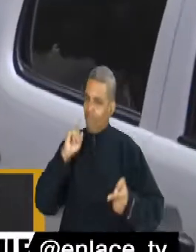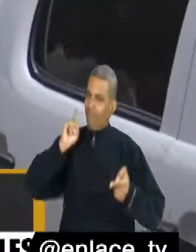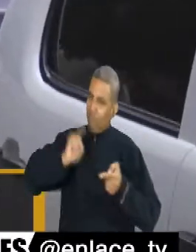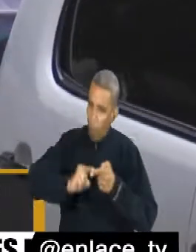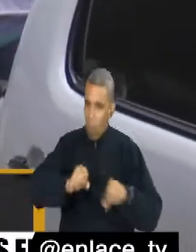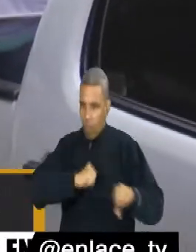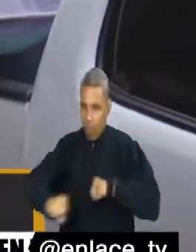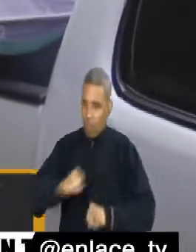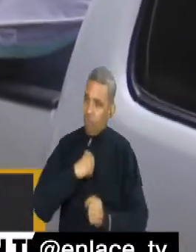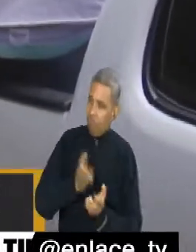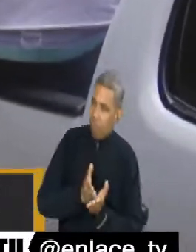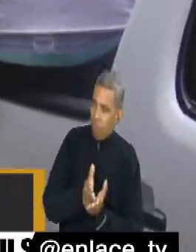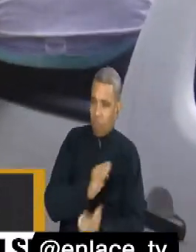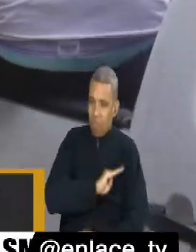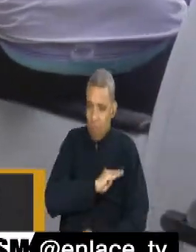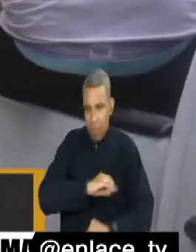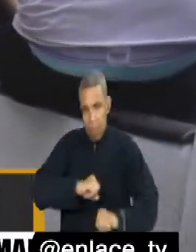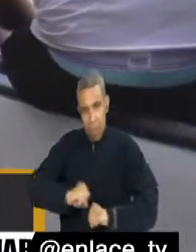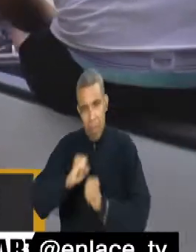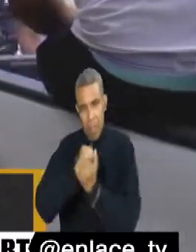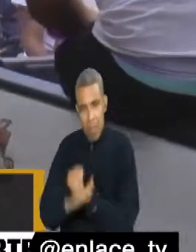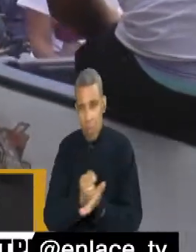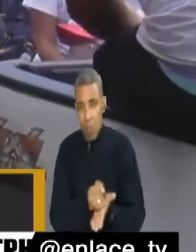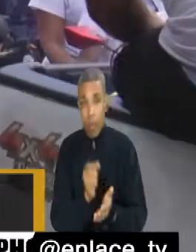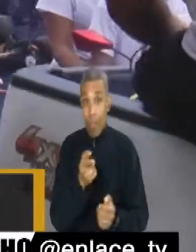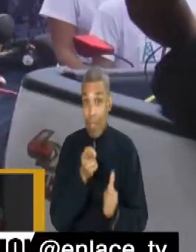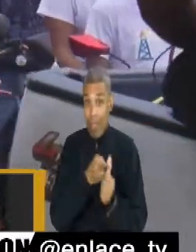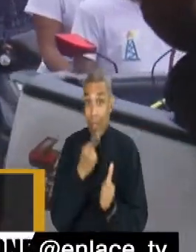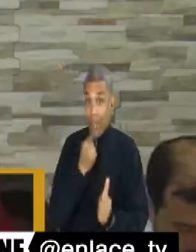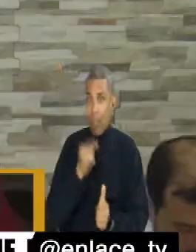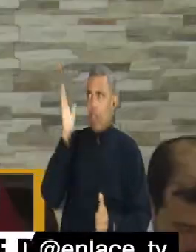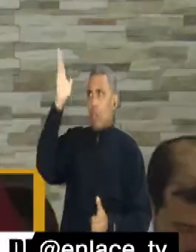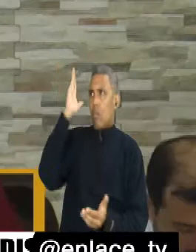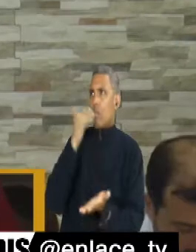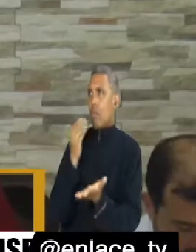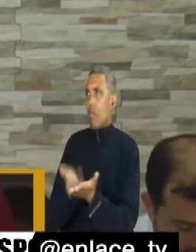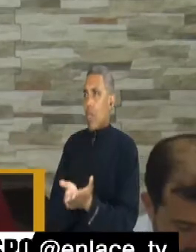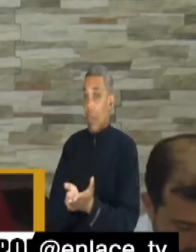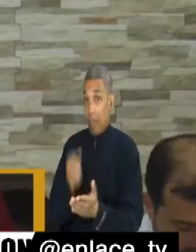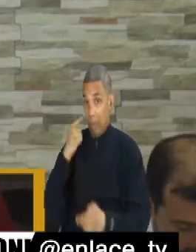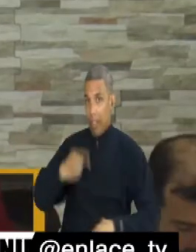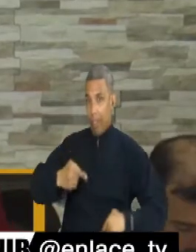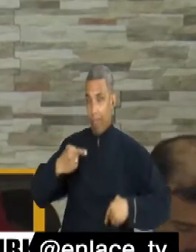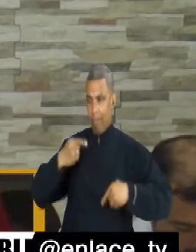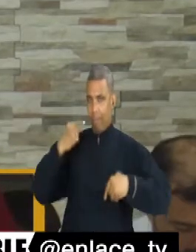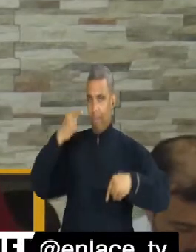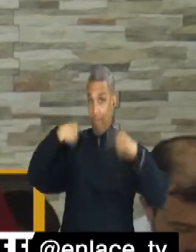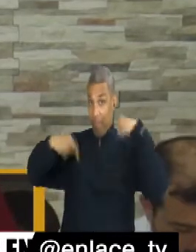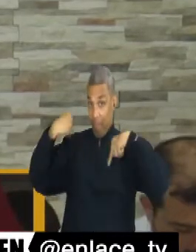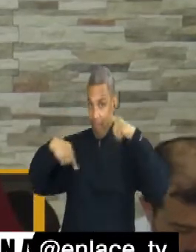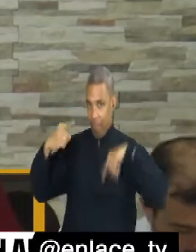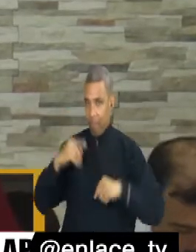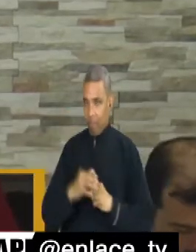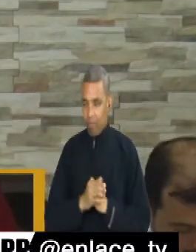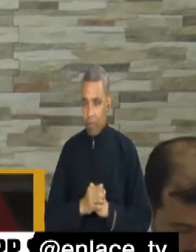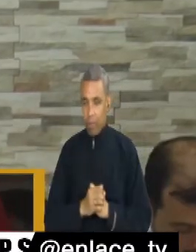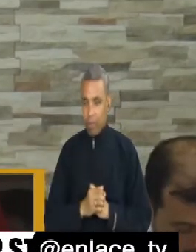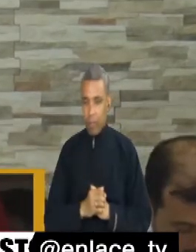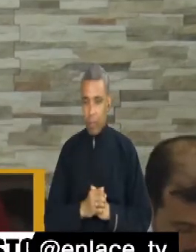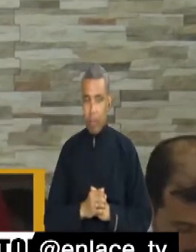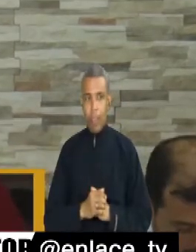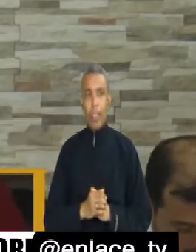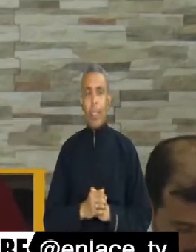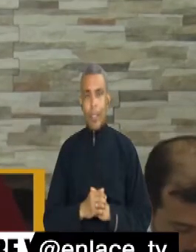la comunidad de Barranca Bermeja por la decisión de poder continuar con su mandato. Sin duda pierde también la